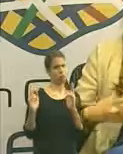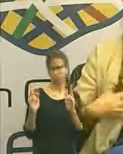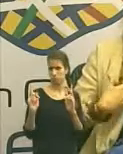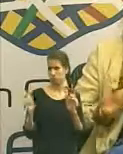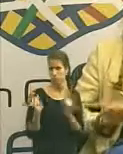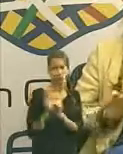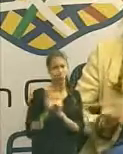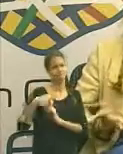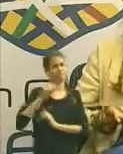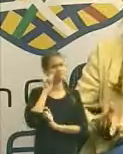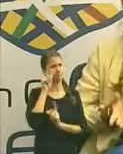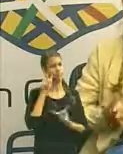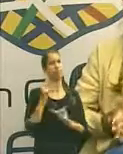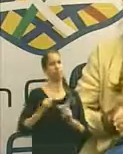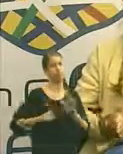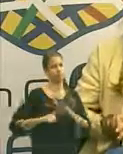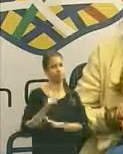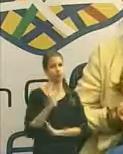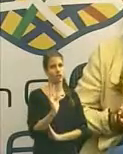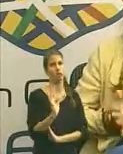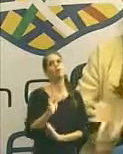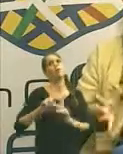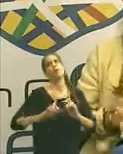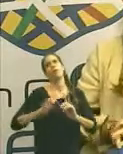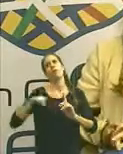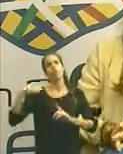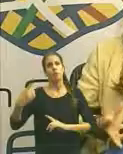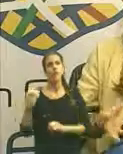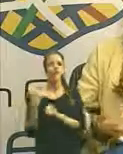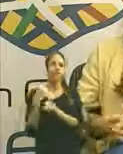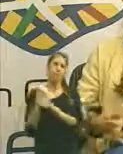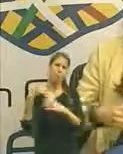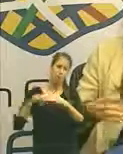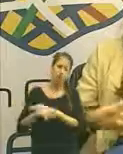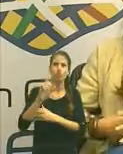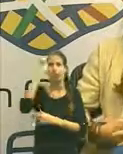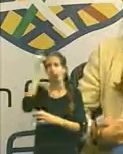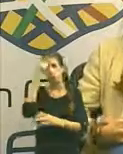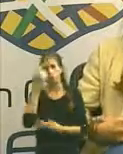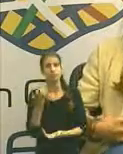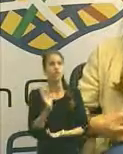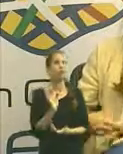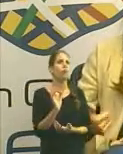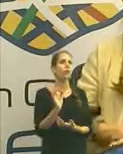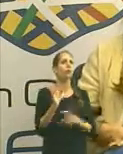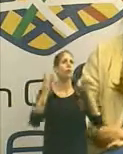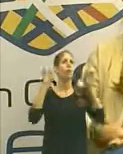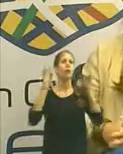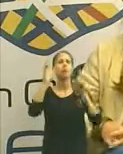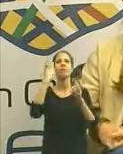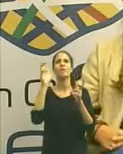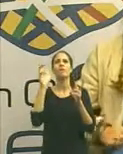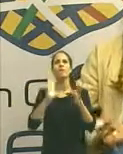Luego en trabajos más profundos de pues, en diferentes conceptos o ya más a nivel